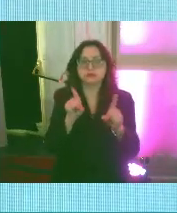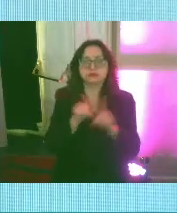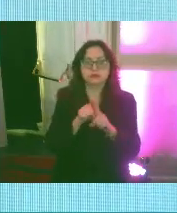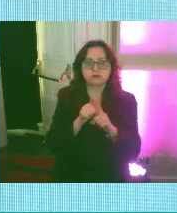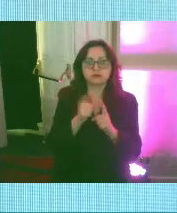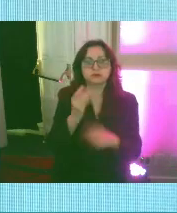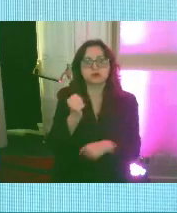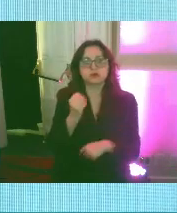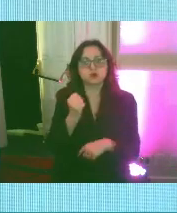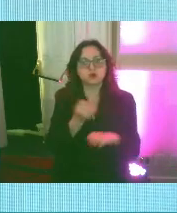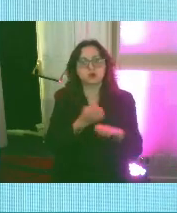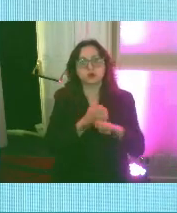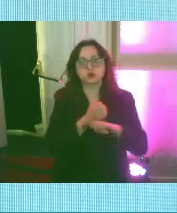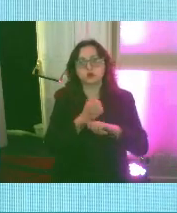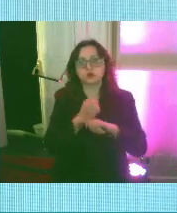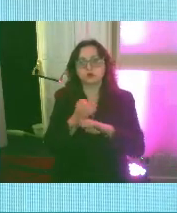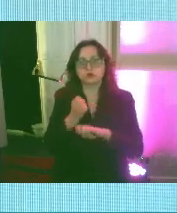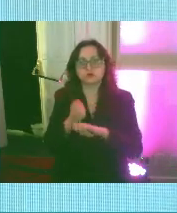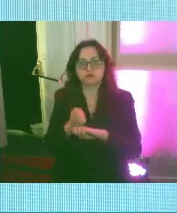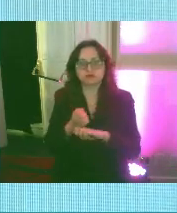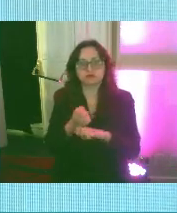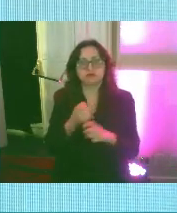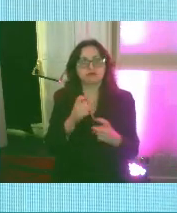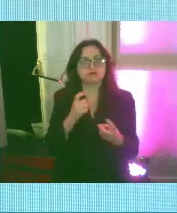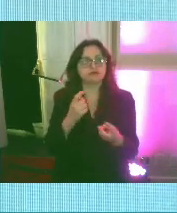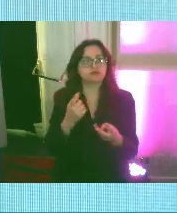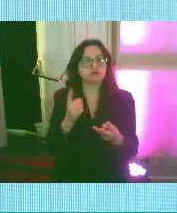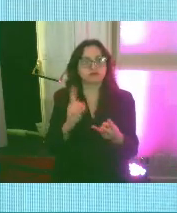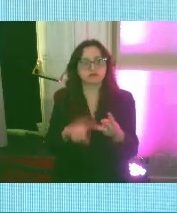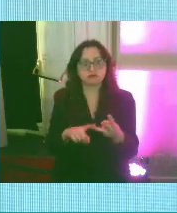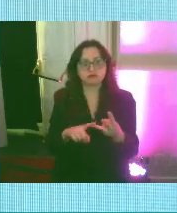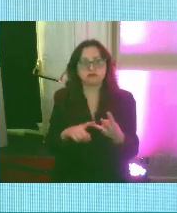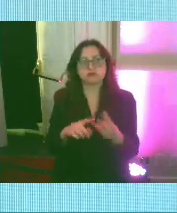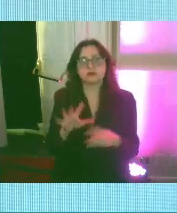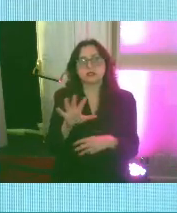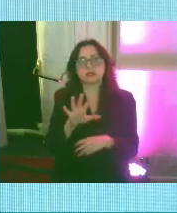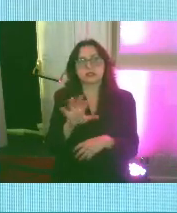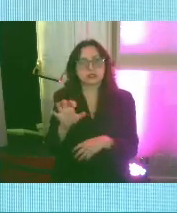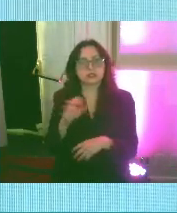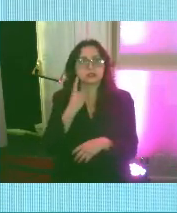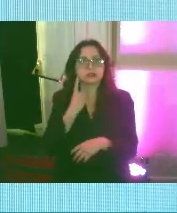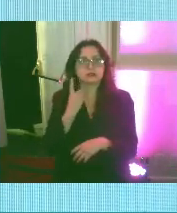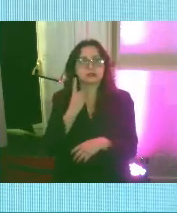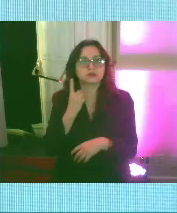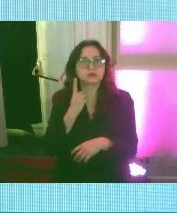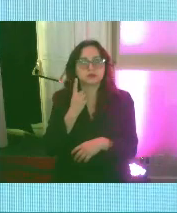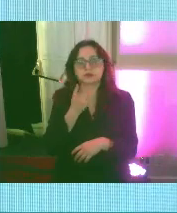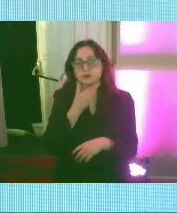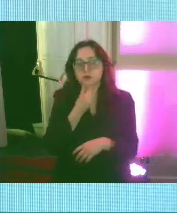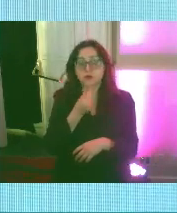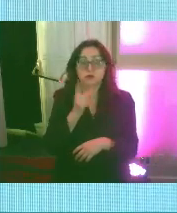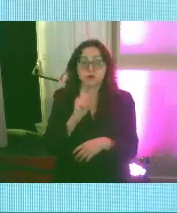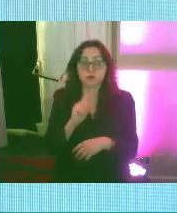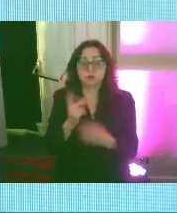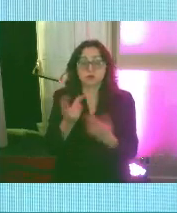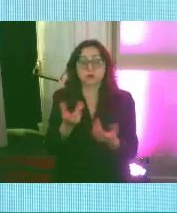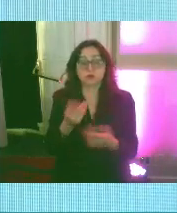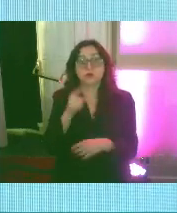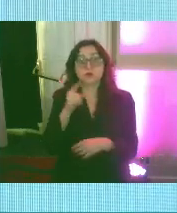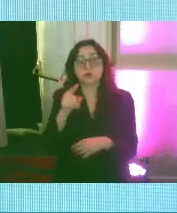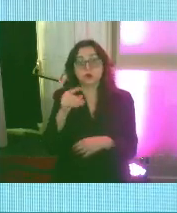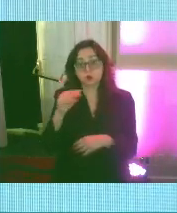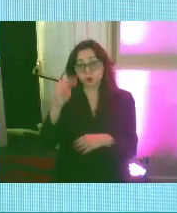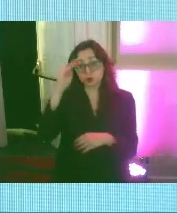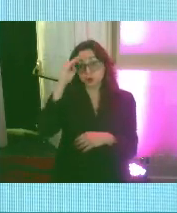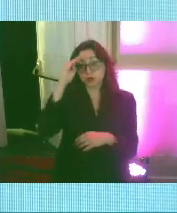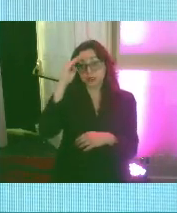500 legisladores y legisladoras, cuáles son esos 3 o 4 o 2 o los elementos que tú creas que tiene